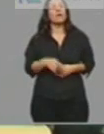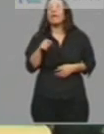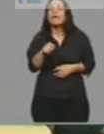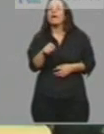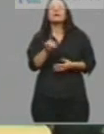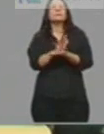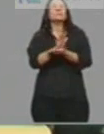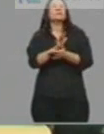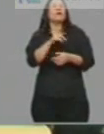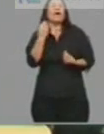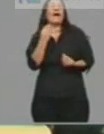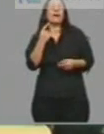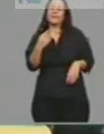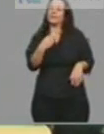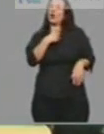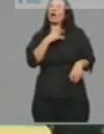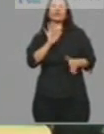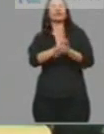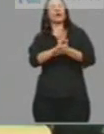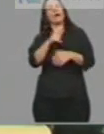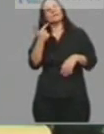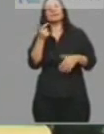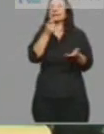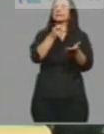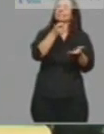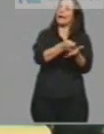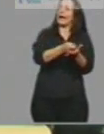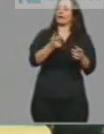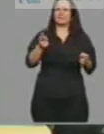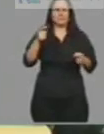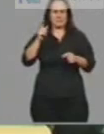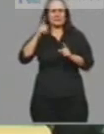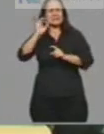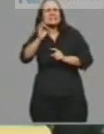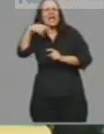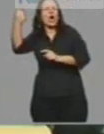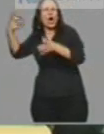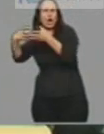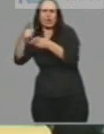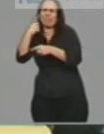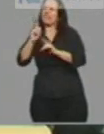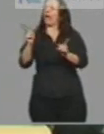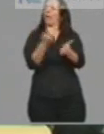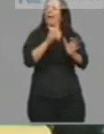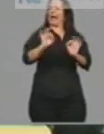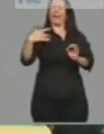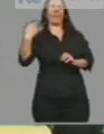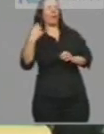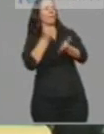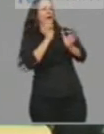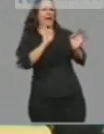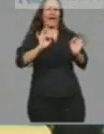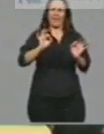no es una vocación de pago. Yo sé que por allí hay unos sectores que dicen que no habría que pagar nada, mínimos, absolutamente, porque